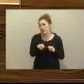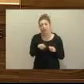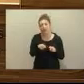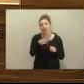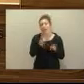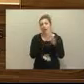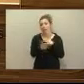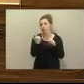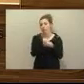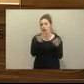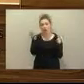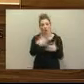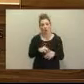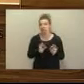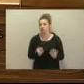empleo.